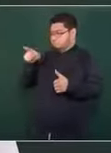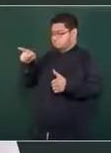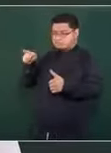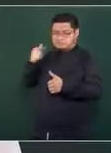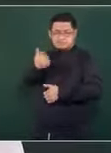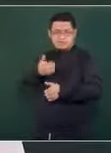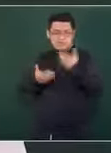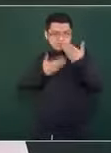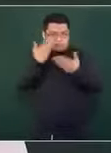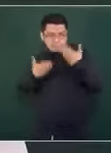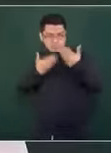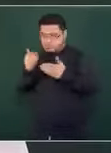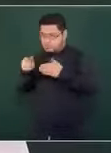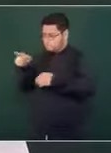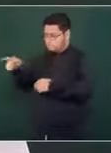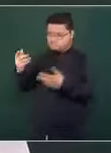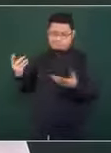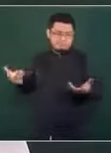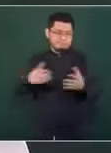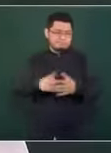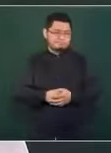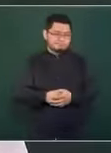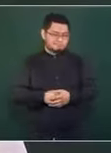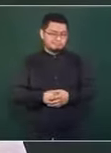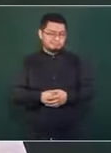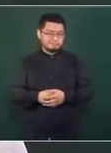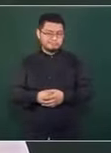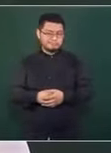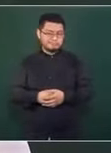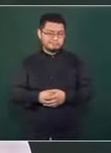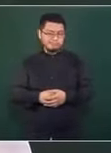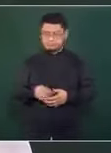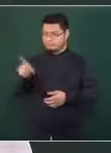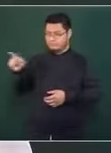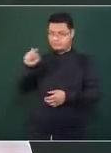de la Facultad de Ciencias Políticas de la UNAM.